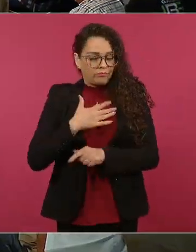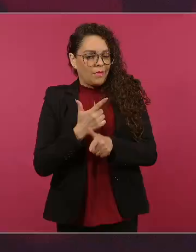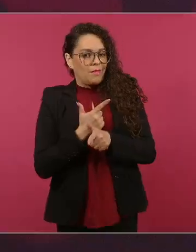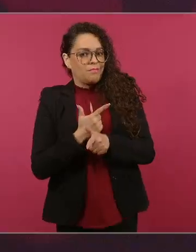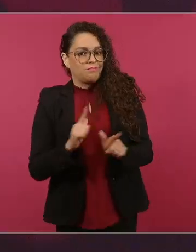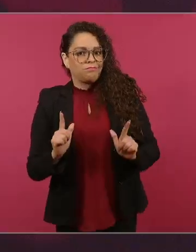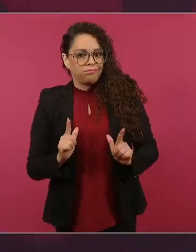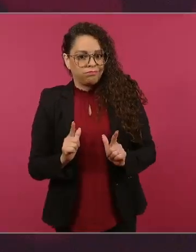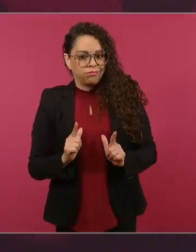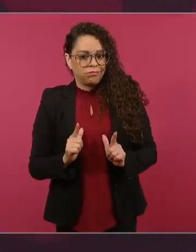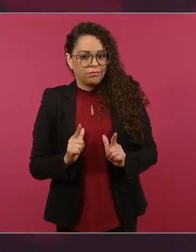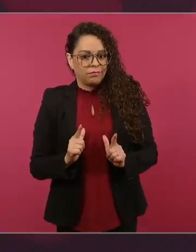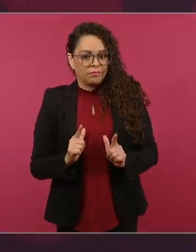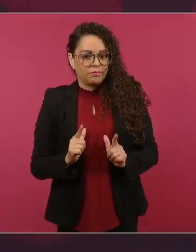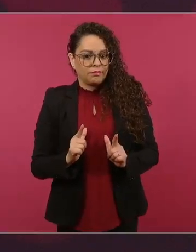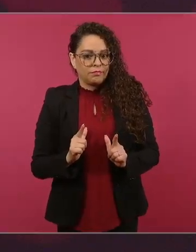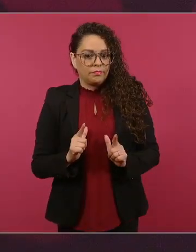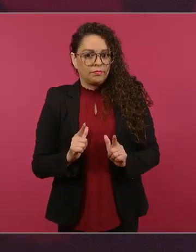¿Qué no se puede?